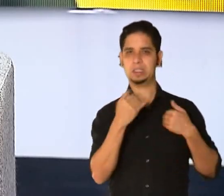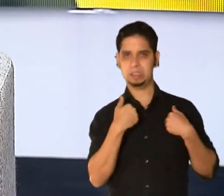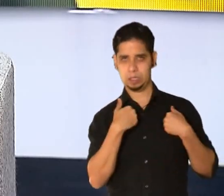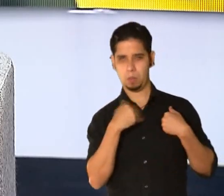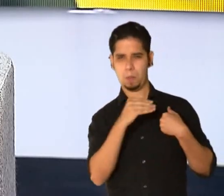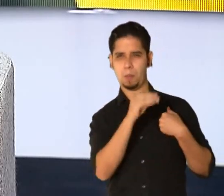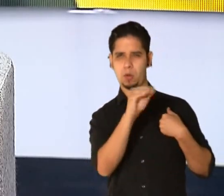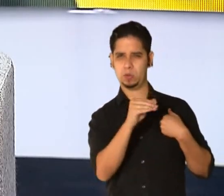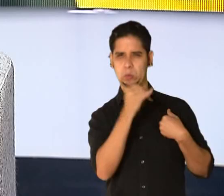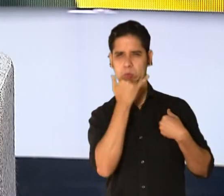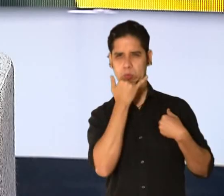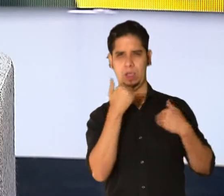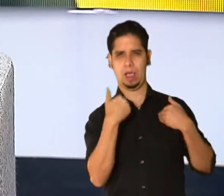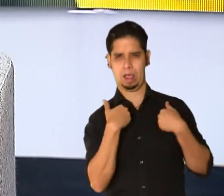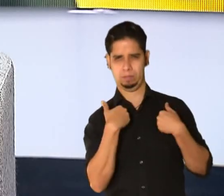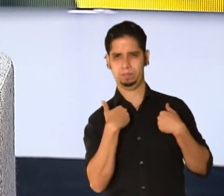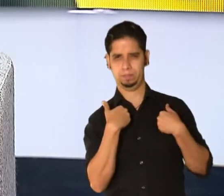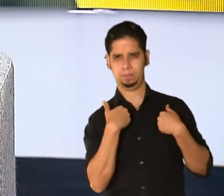¿no? Entonces,